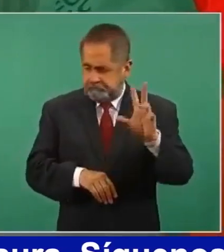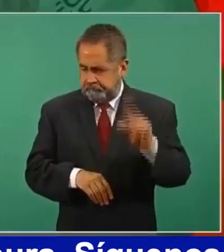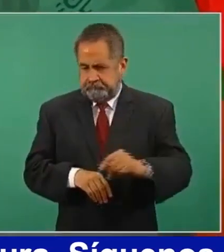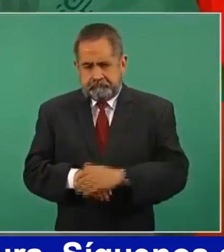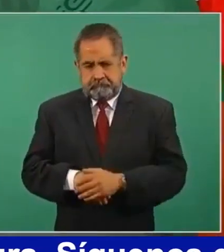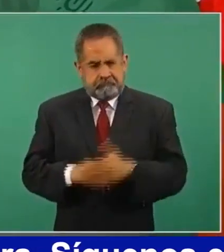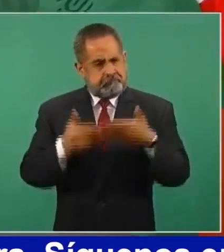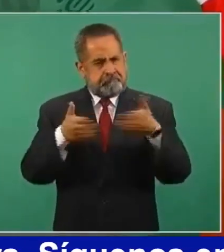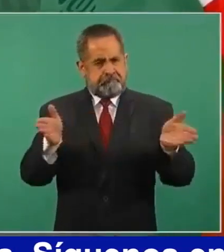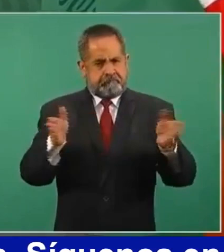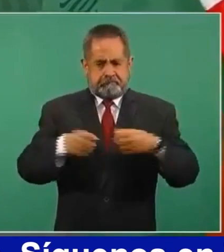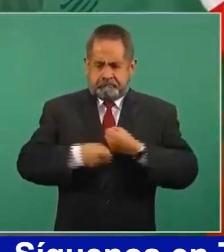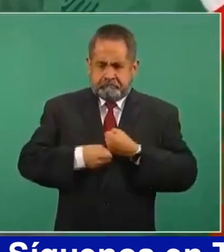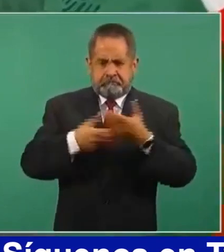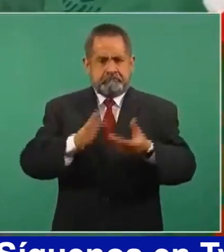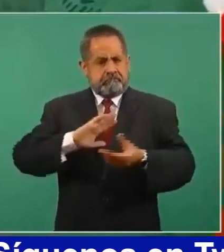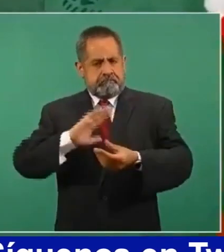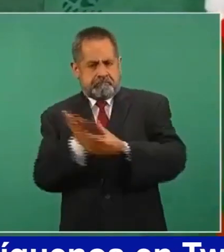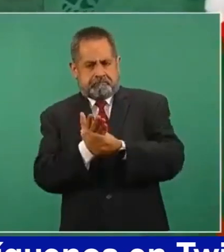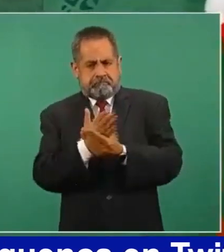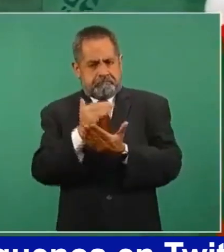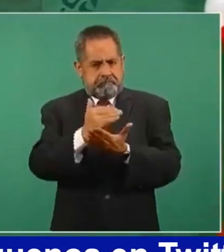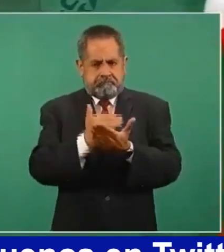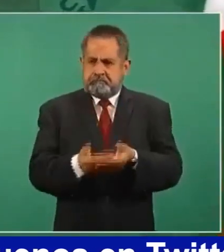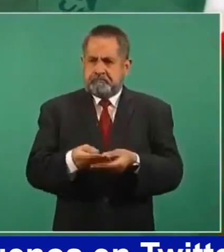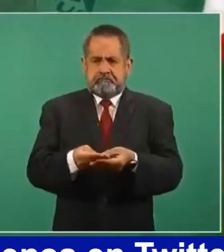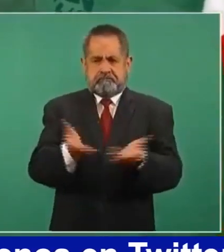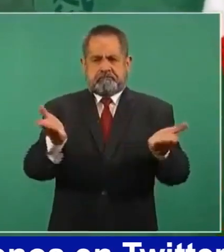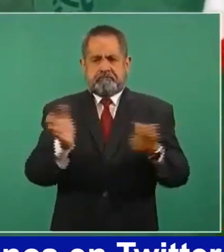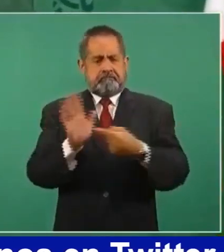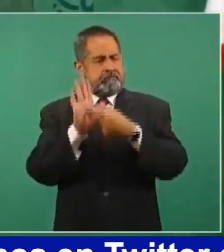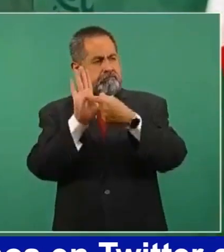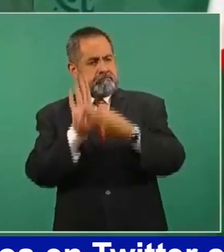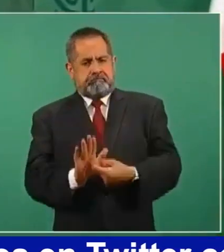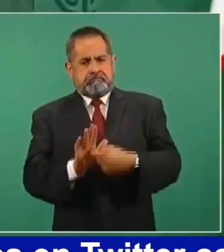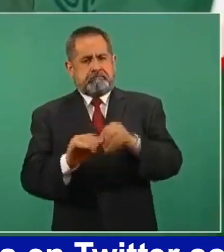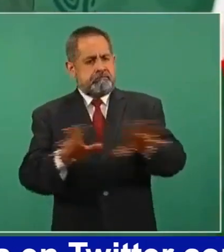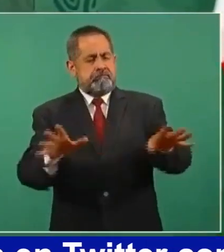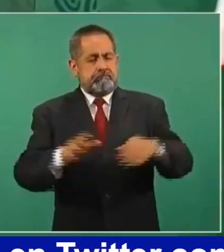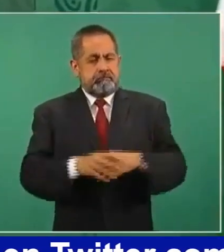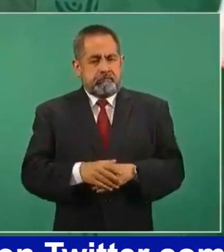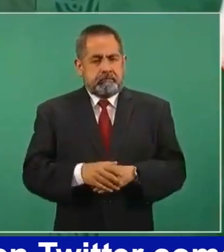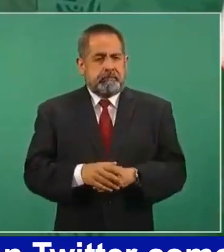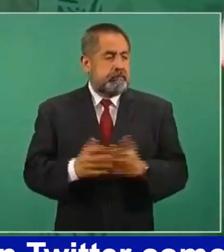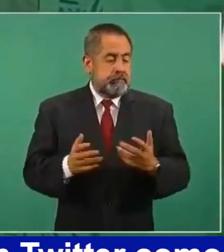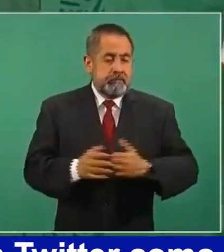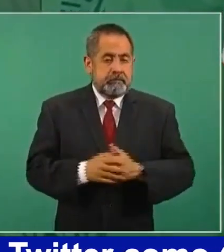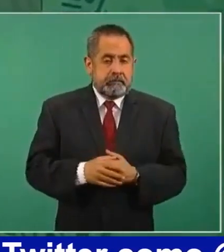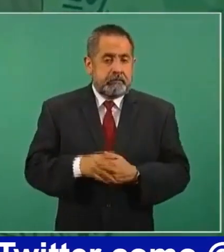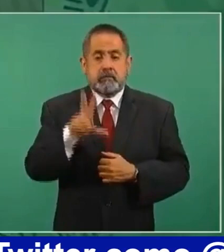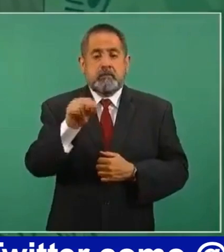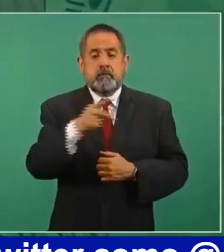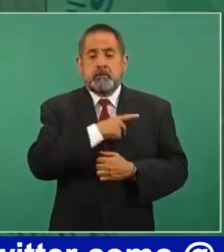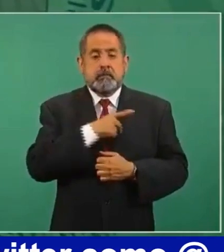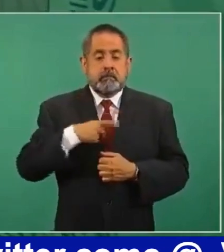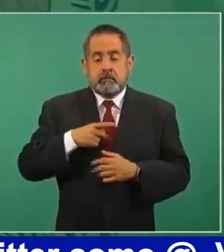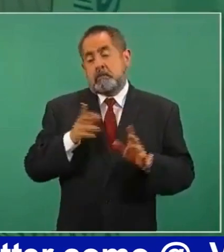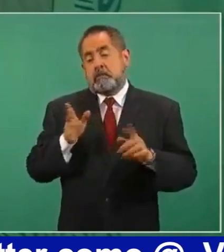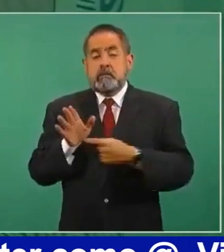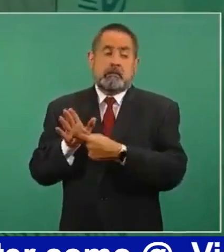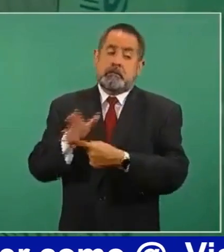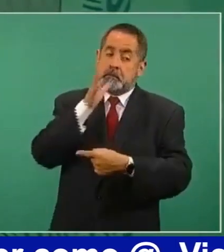que se conozcan los expedientes, que no se argumente